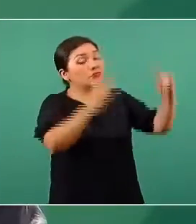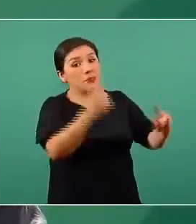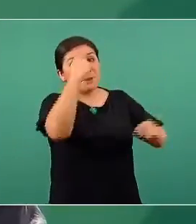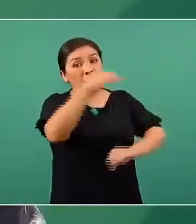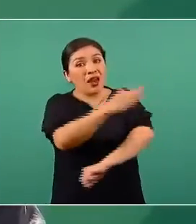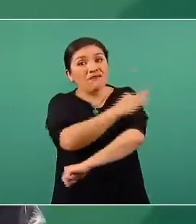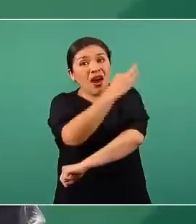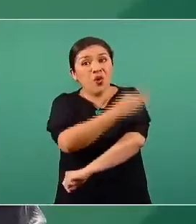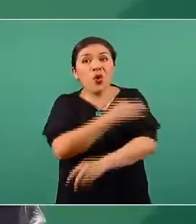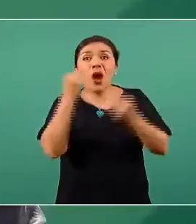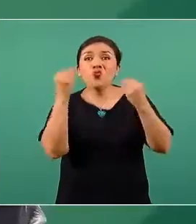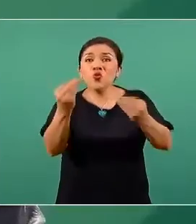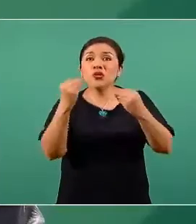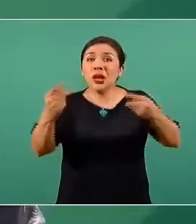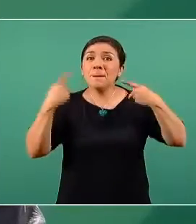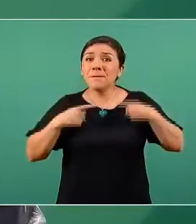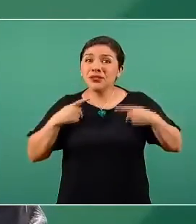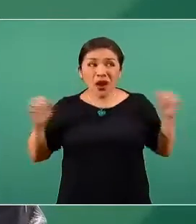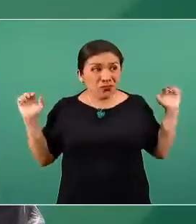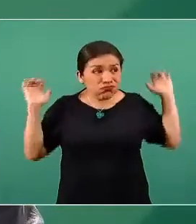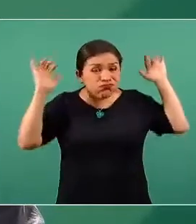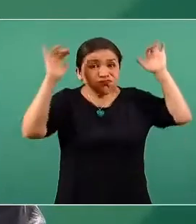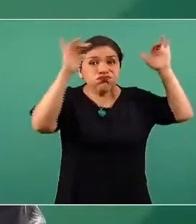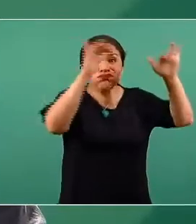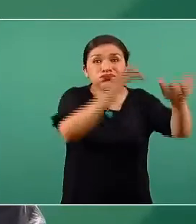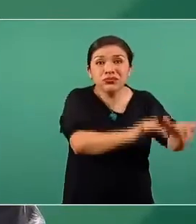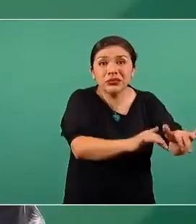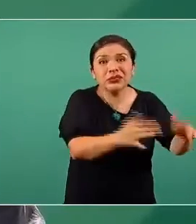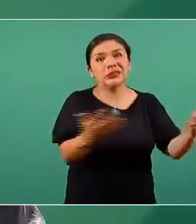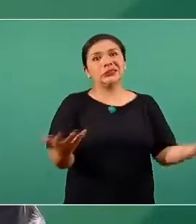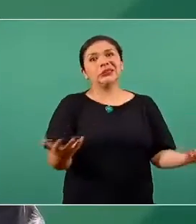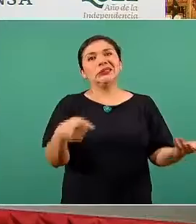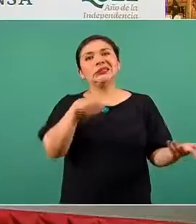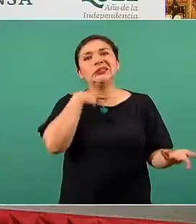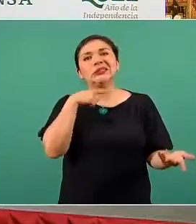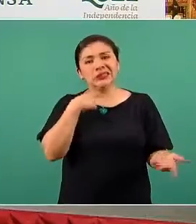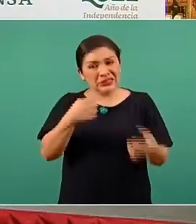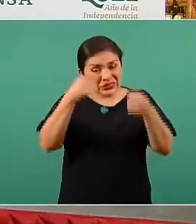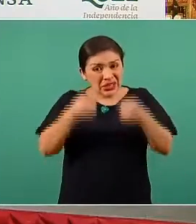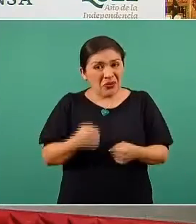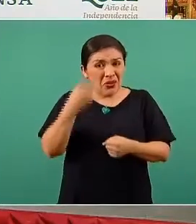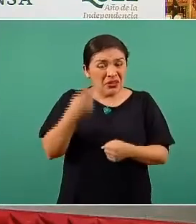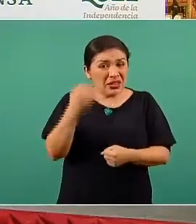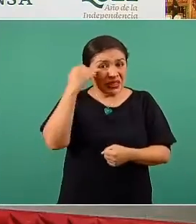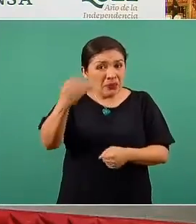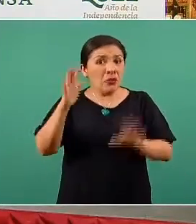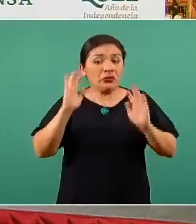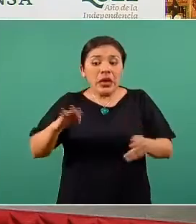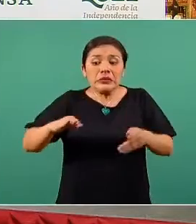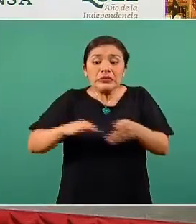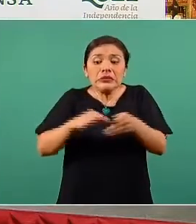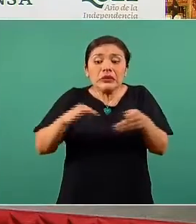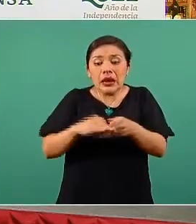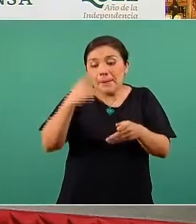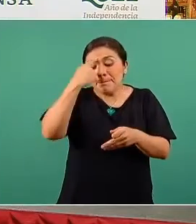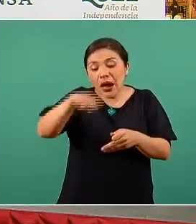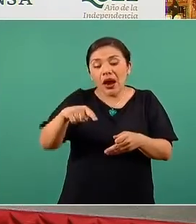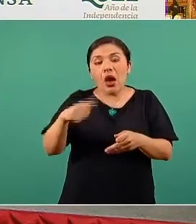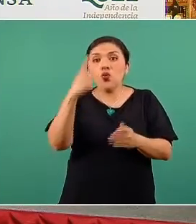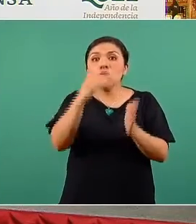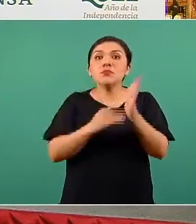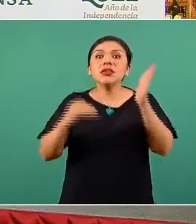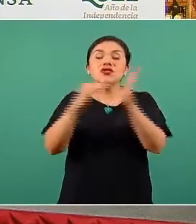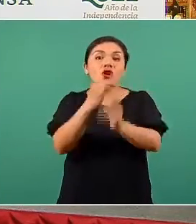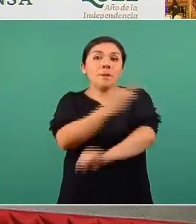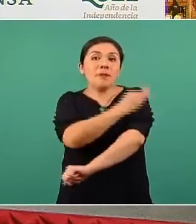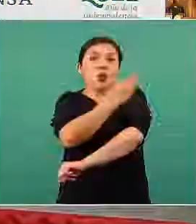un operativo enorme de vacunación, que seguramente estaremos ya en esos momentos muy cerca o ya en el 1.000.000 de